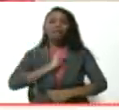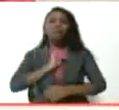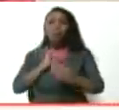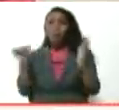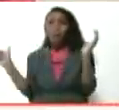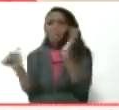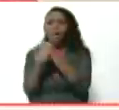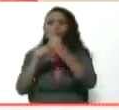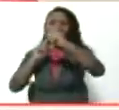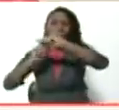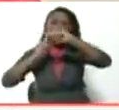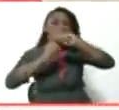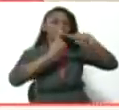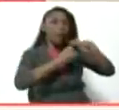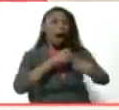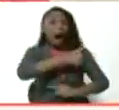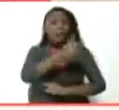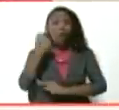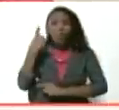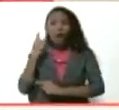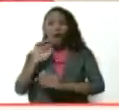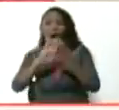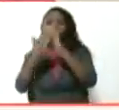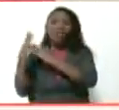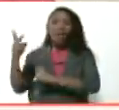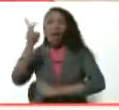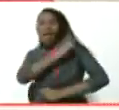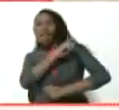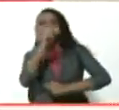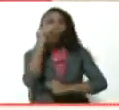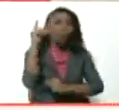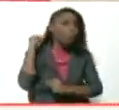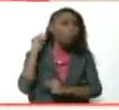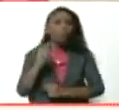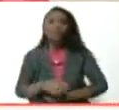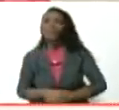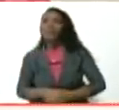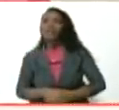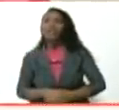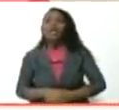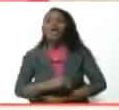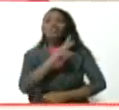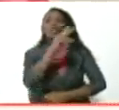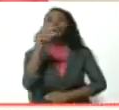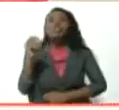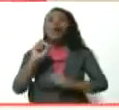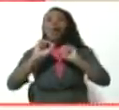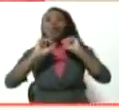identificadas y cada una de esas comunidades con un jefe o jefa, y hay